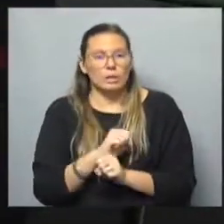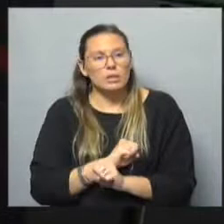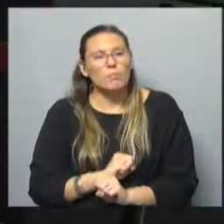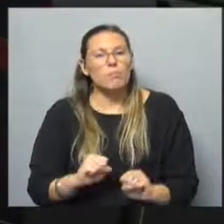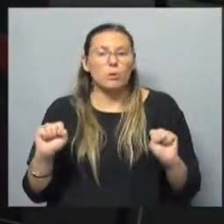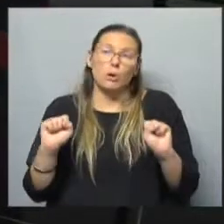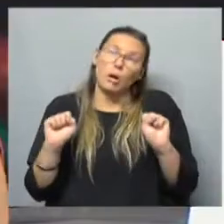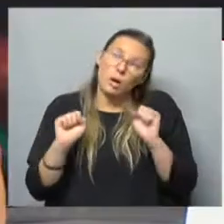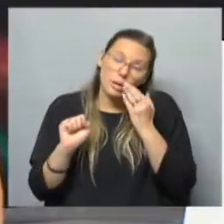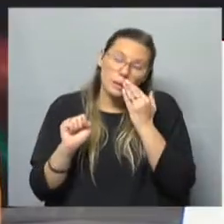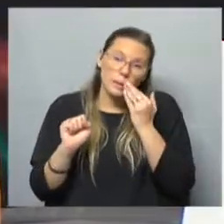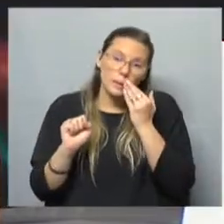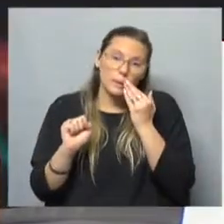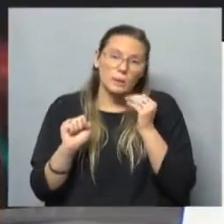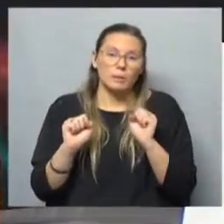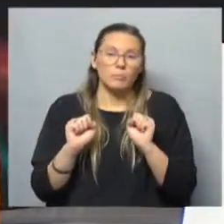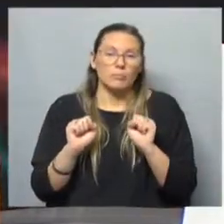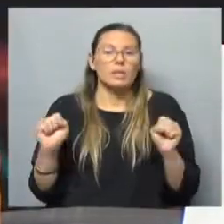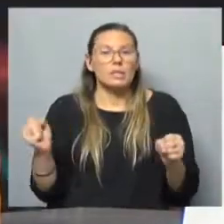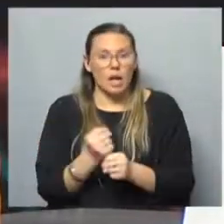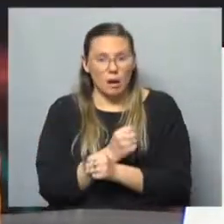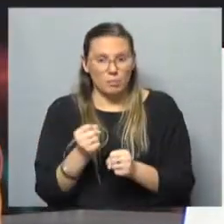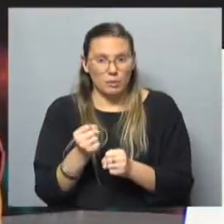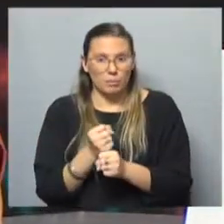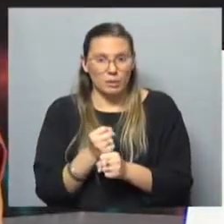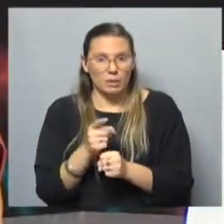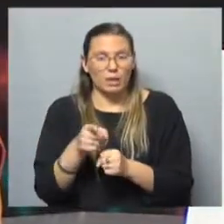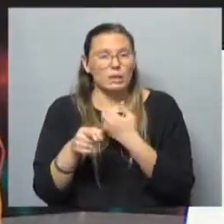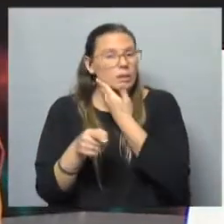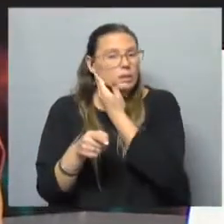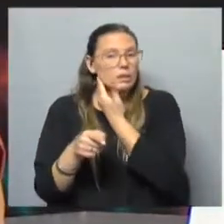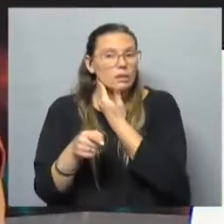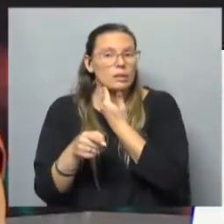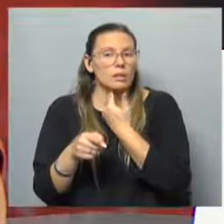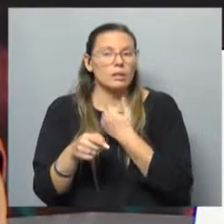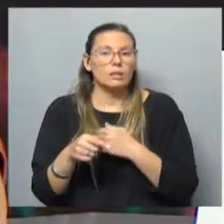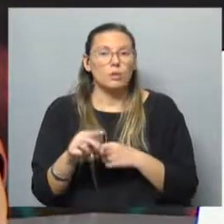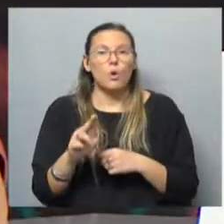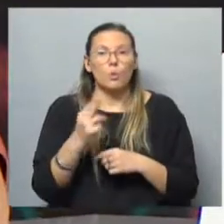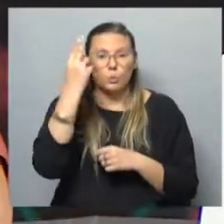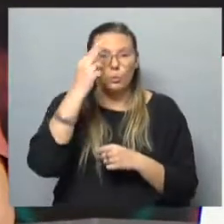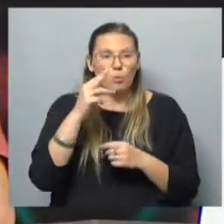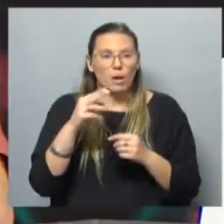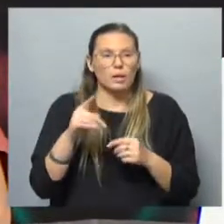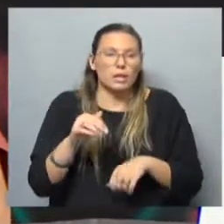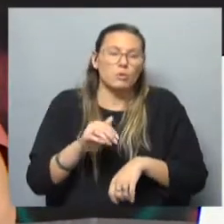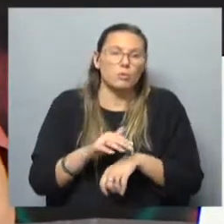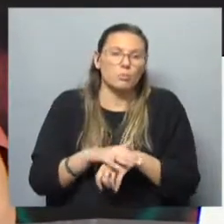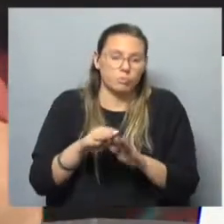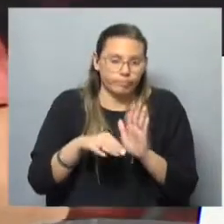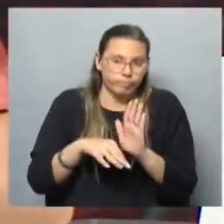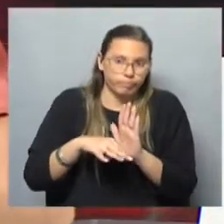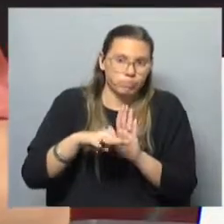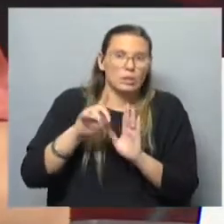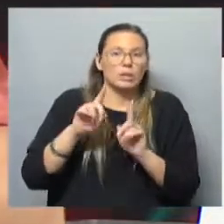o se lograría que se aprobara, y eso sería, pondría a Uruguay en un lugar también